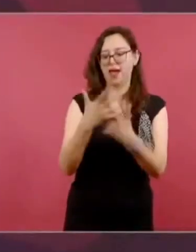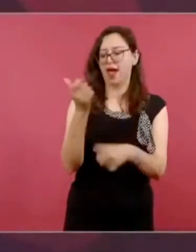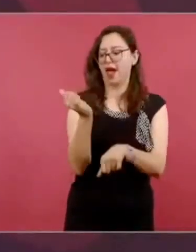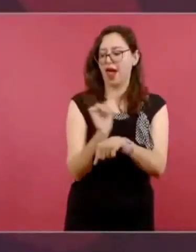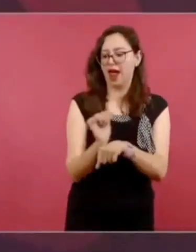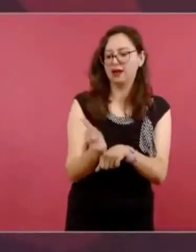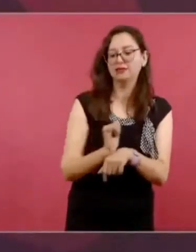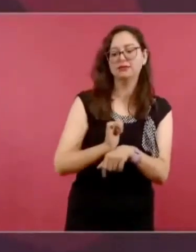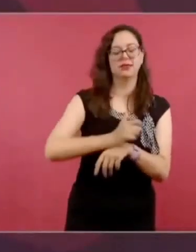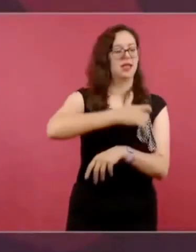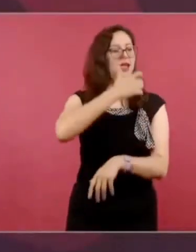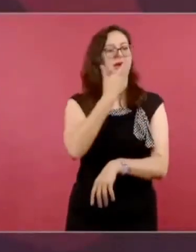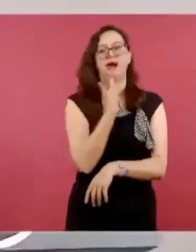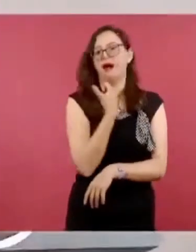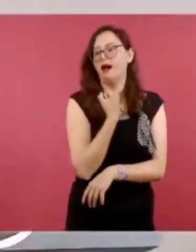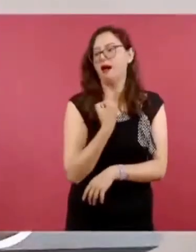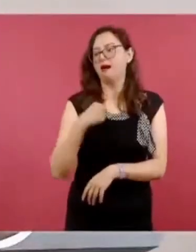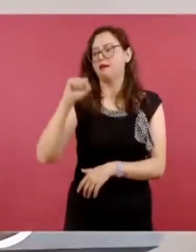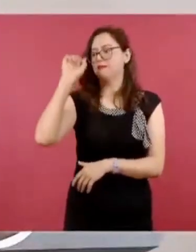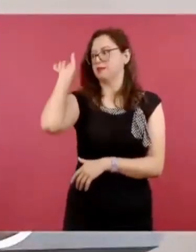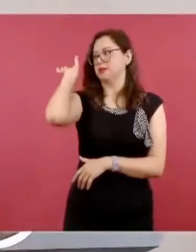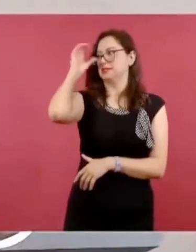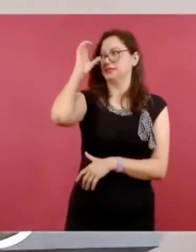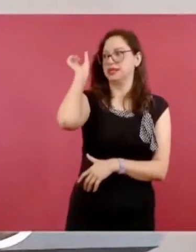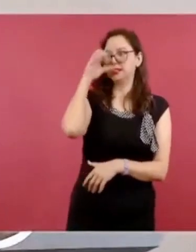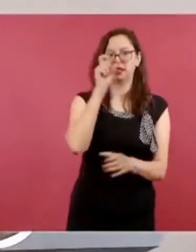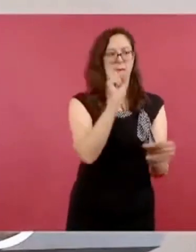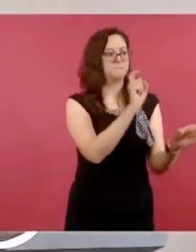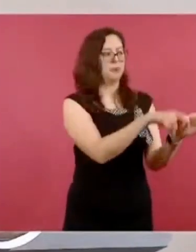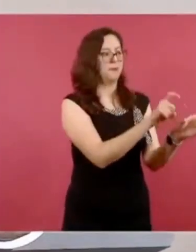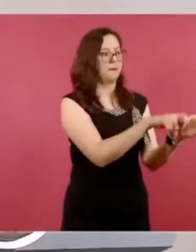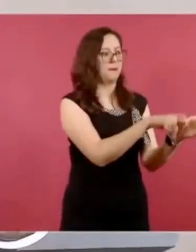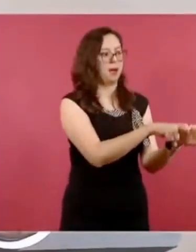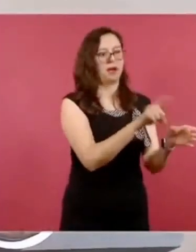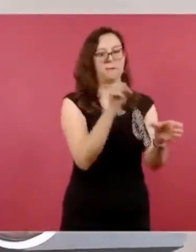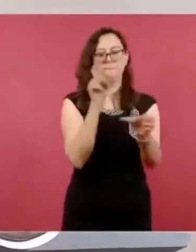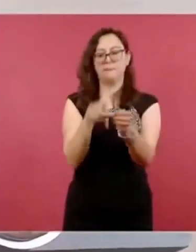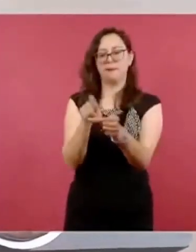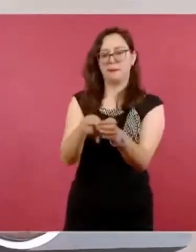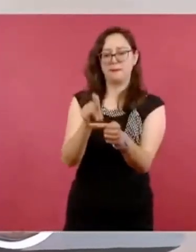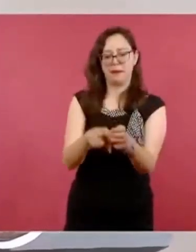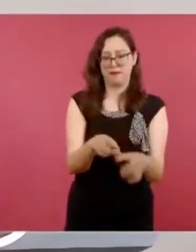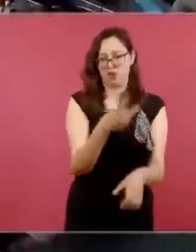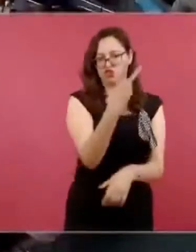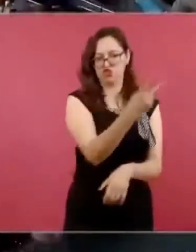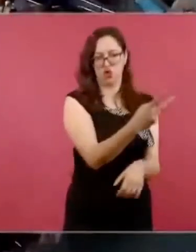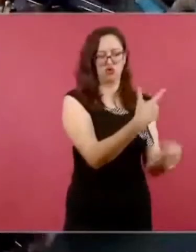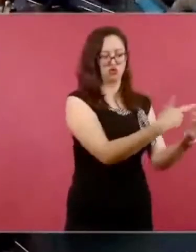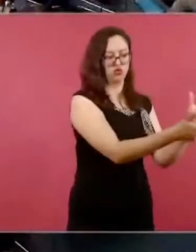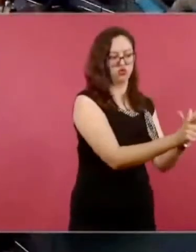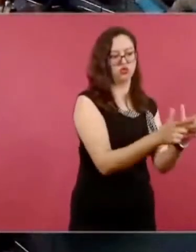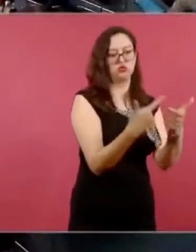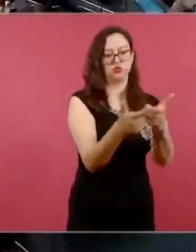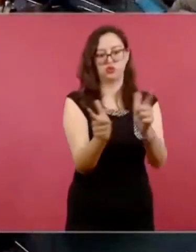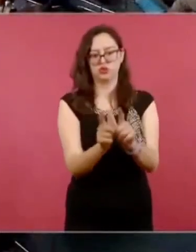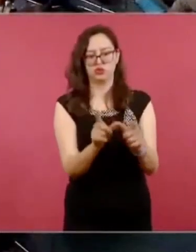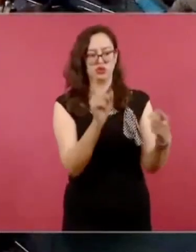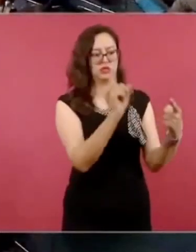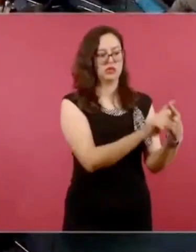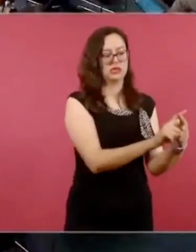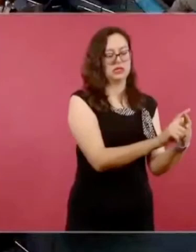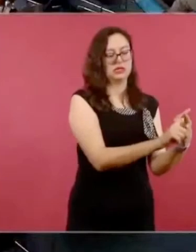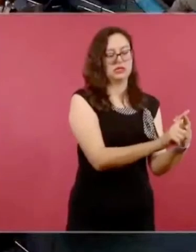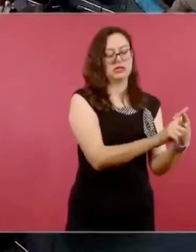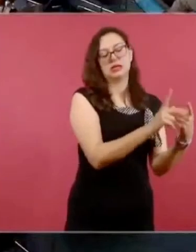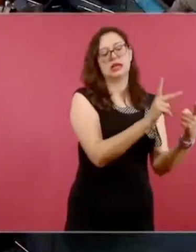Pero uno de los más admirados así como